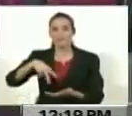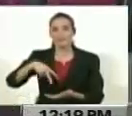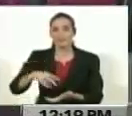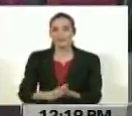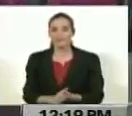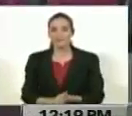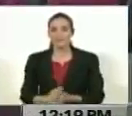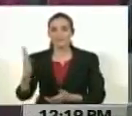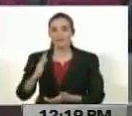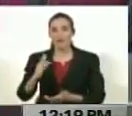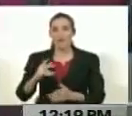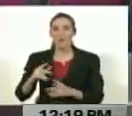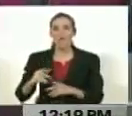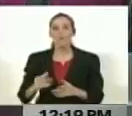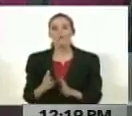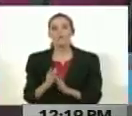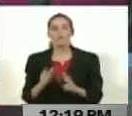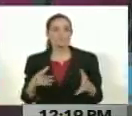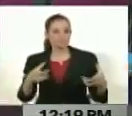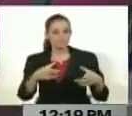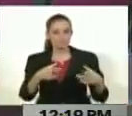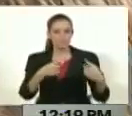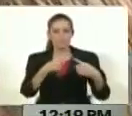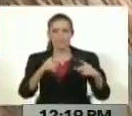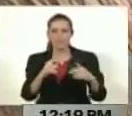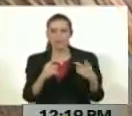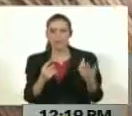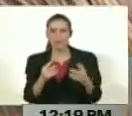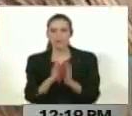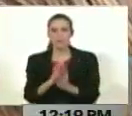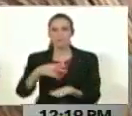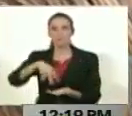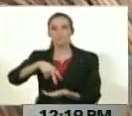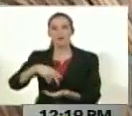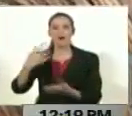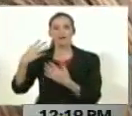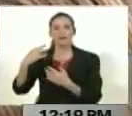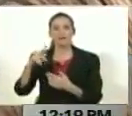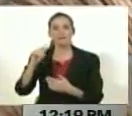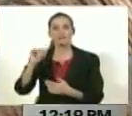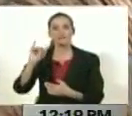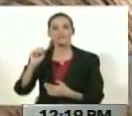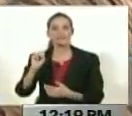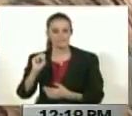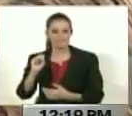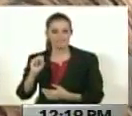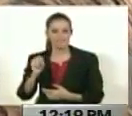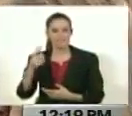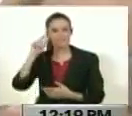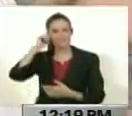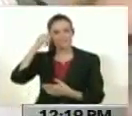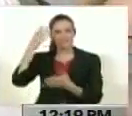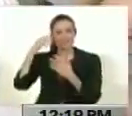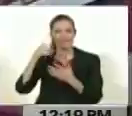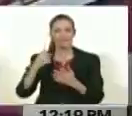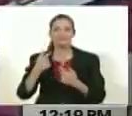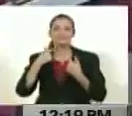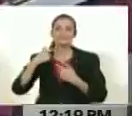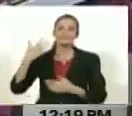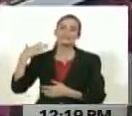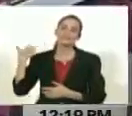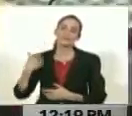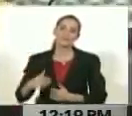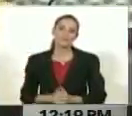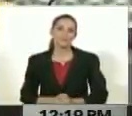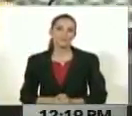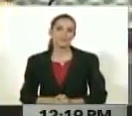que ver la carátula con el nombre, porque aparecían bailando como Twist. Bueno, Twist, se me cayó la cebra, pero siento, bailando Twist, ¿se acuerda? Claro. El